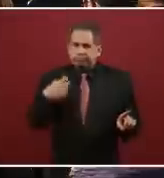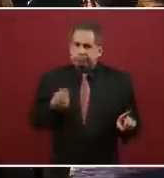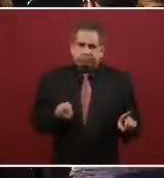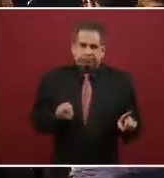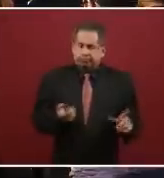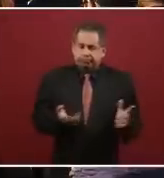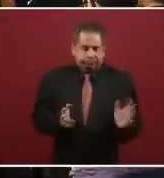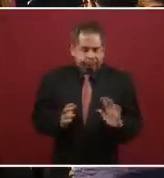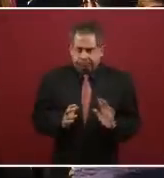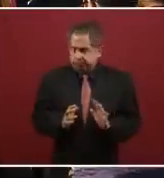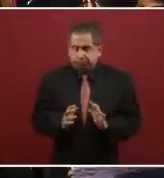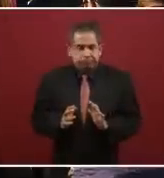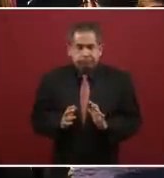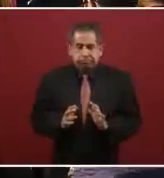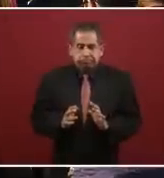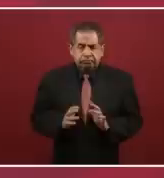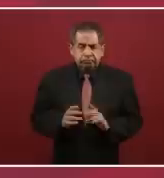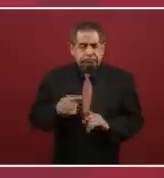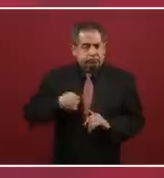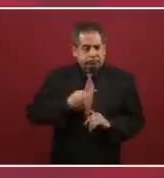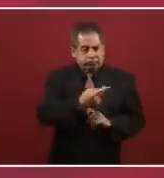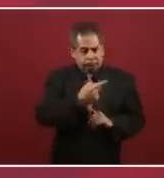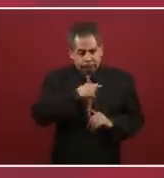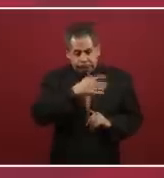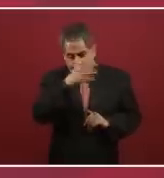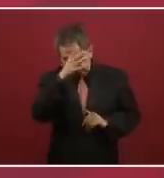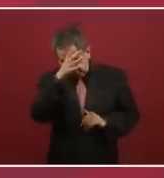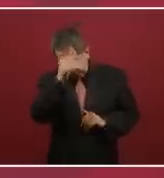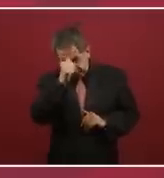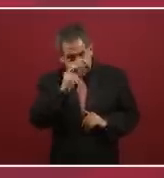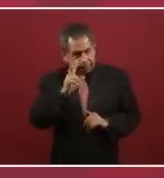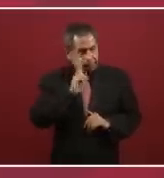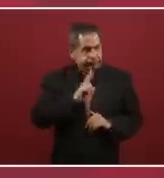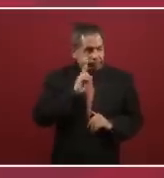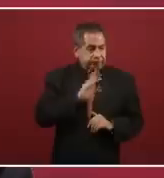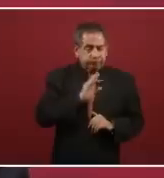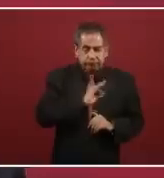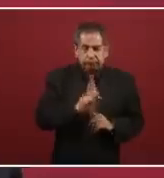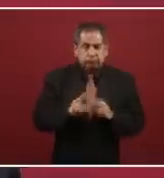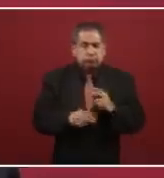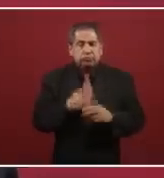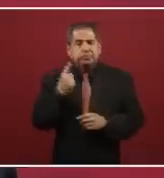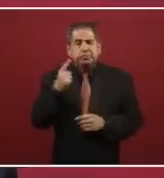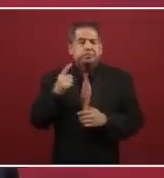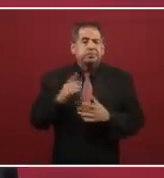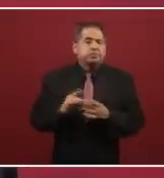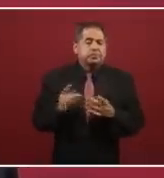Entonces, queremos un acuerdo para que